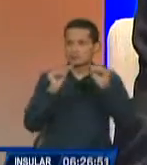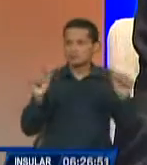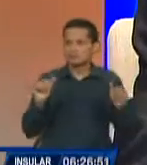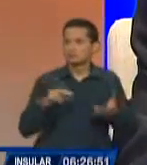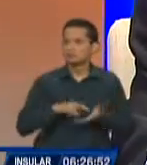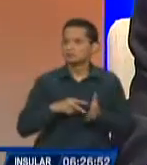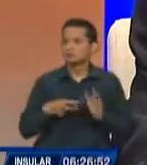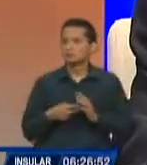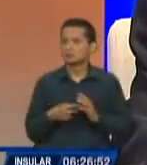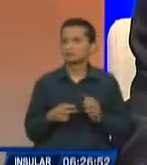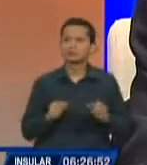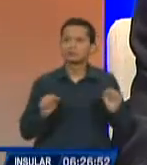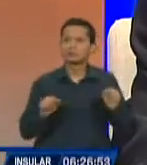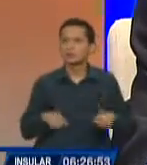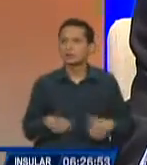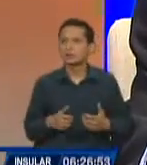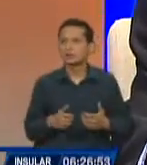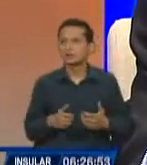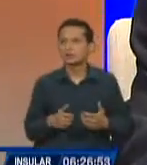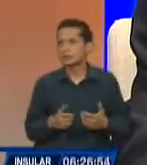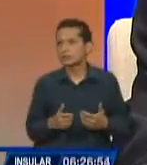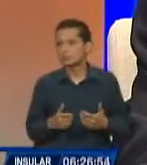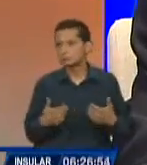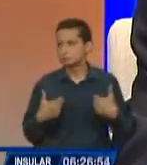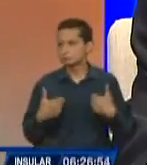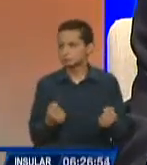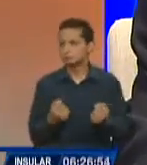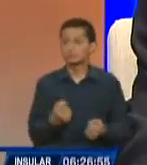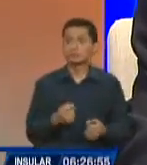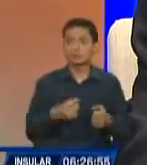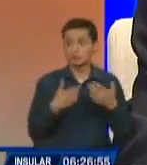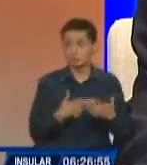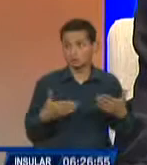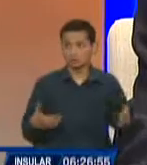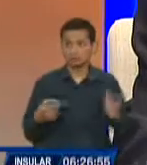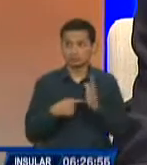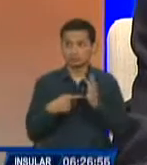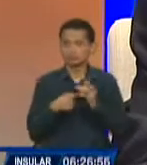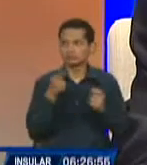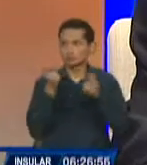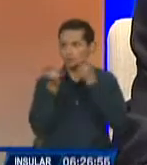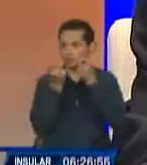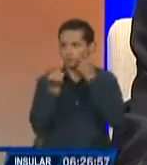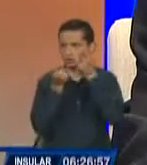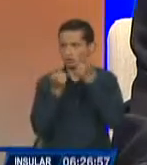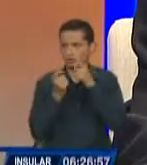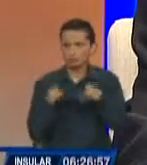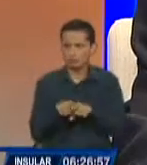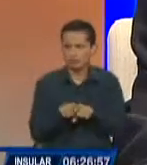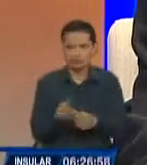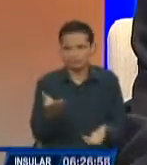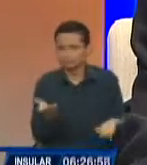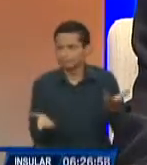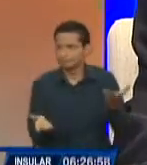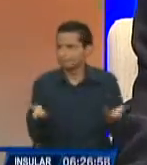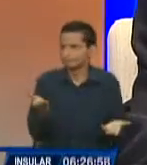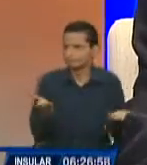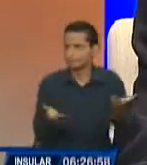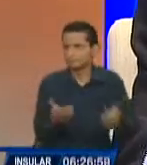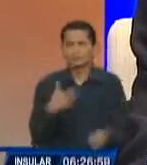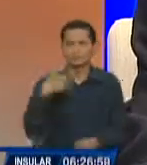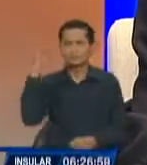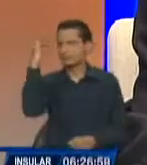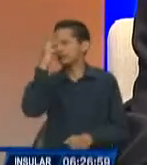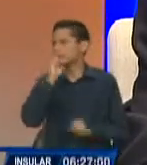salvaguardias, es decir, de encarecer, por supuesto, las importaciones y de ciertos controles. Es decir, es el equivalente. Estamos conscientes que evidentemente tienen